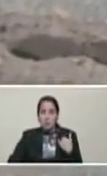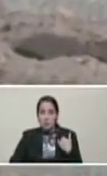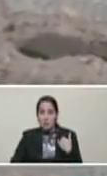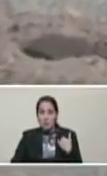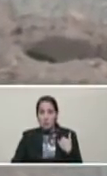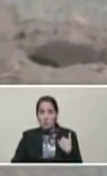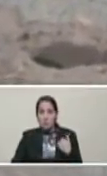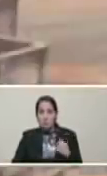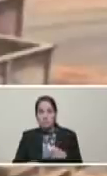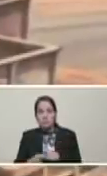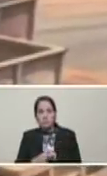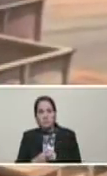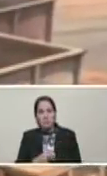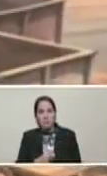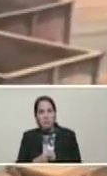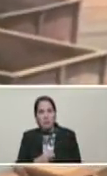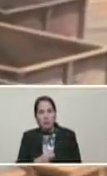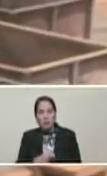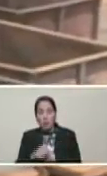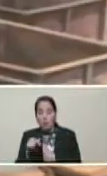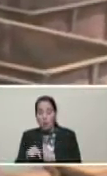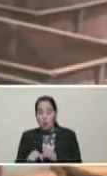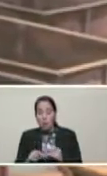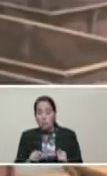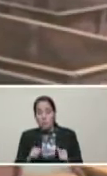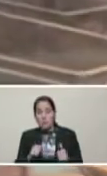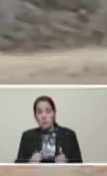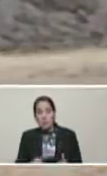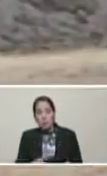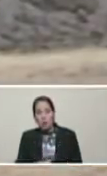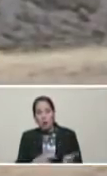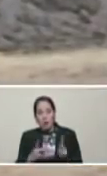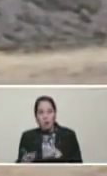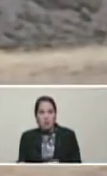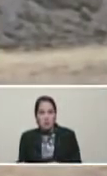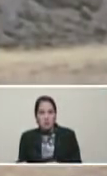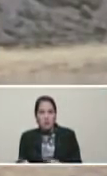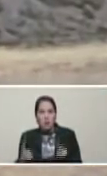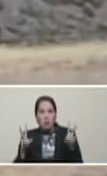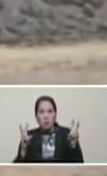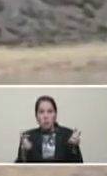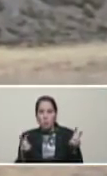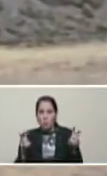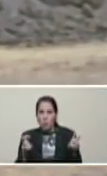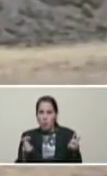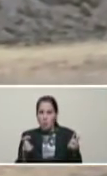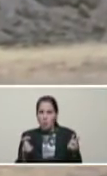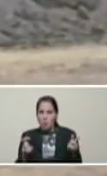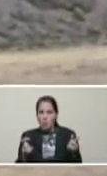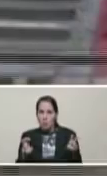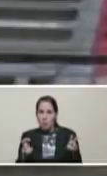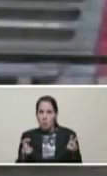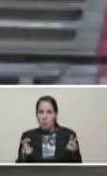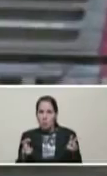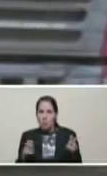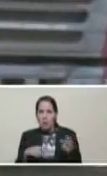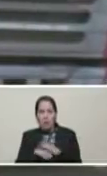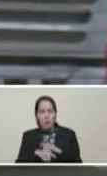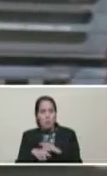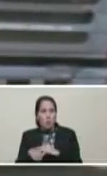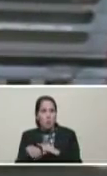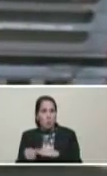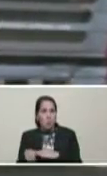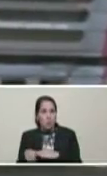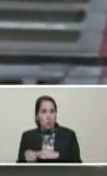presidentes y hoy comenzamos una alianza estratégica donde involucramos a las